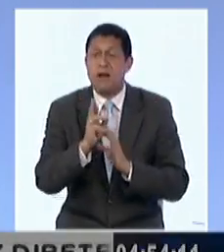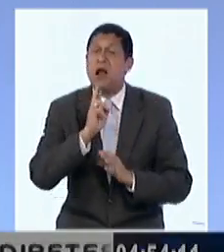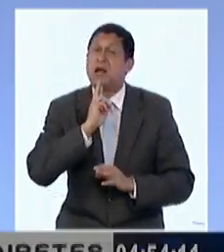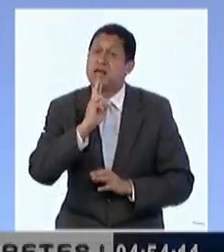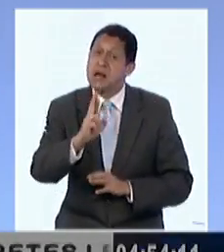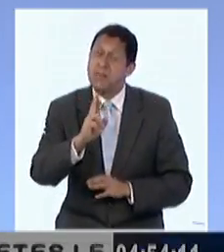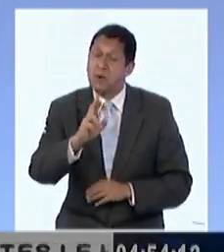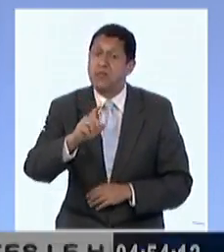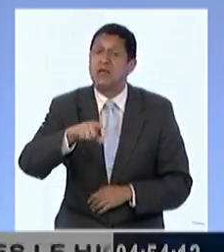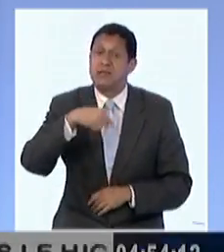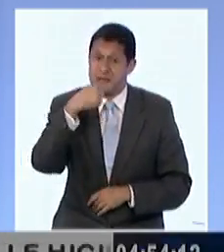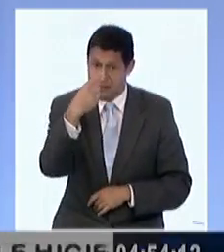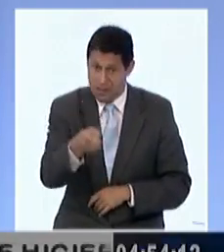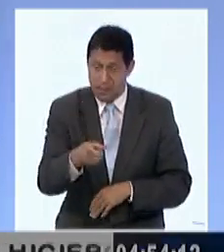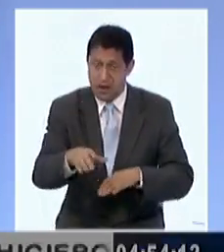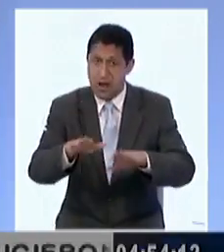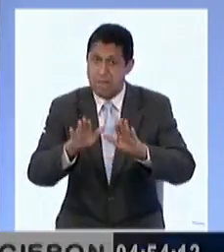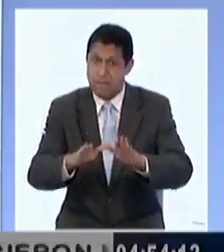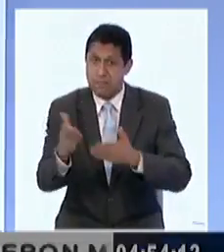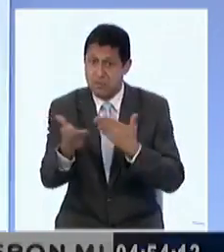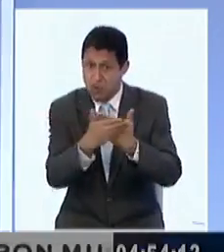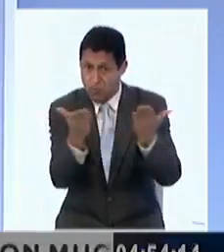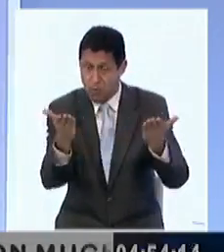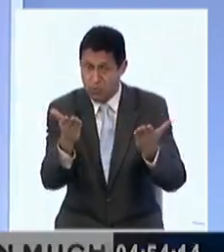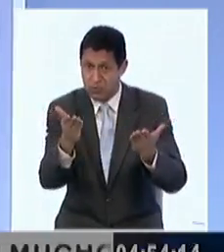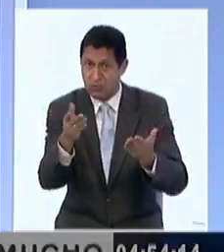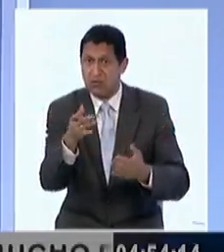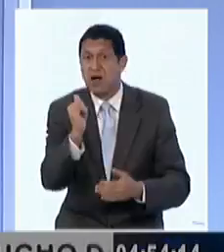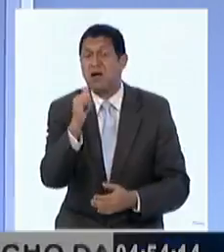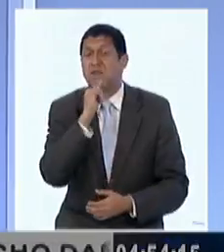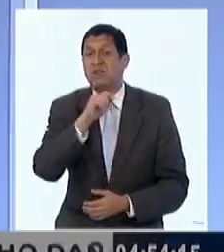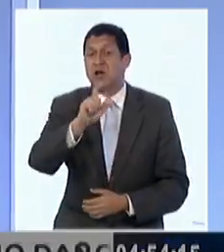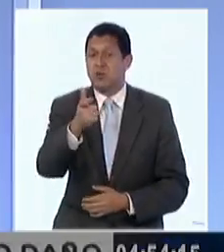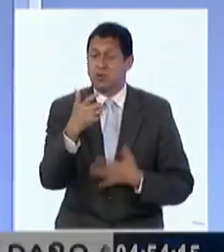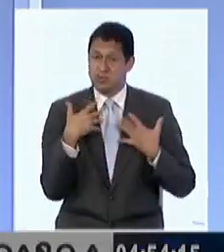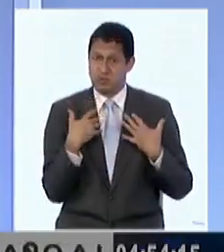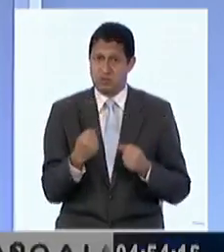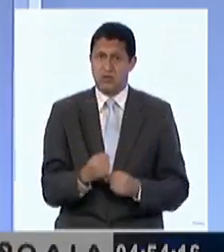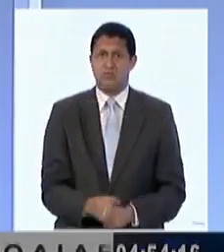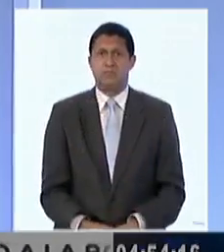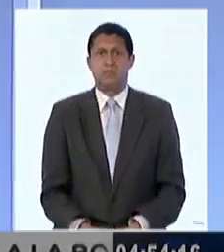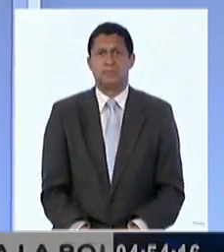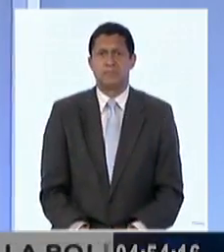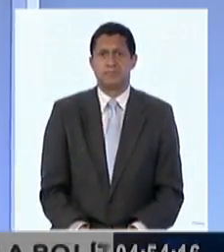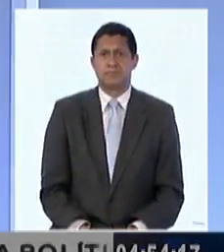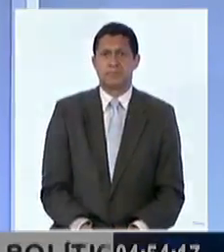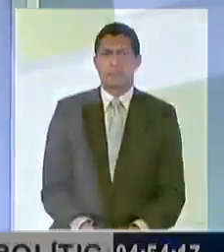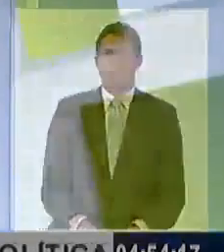abordemos esta respuesta al regreso de este servicio público y pausa que debemos hacer acá en Noticias Globovisión Salud.